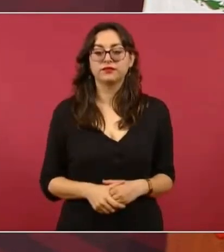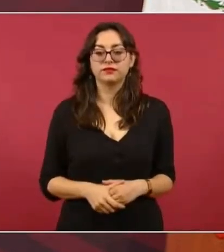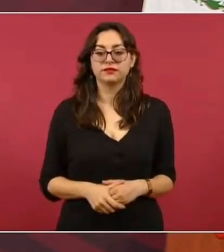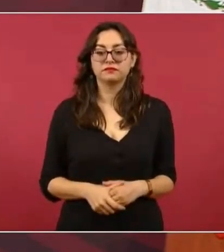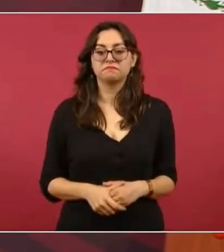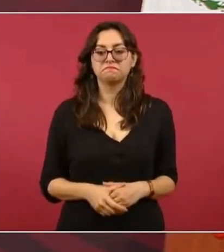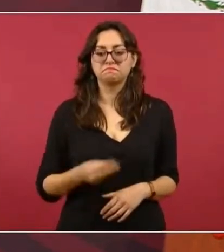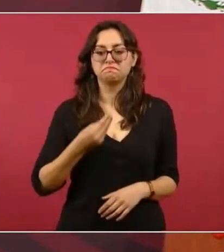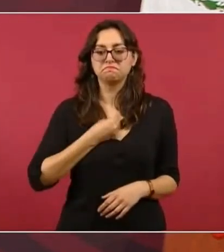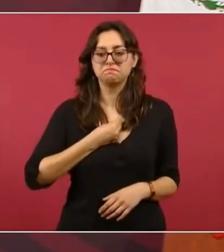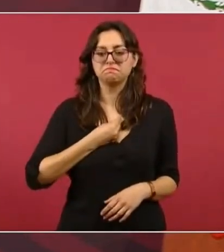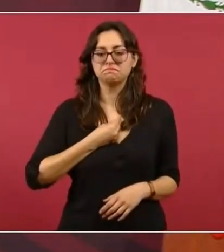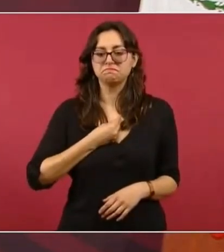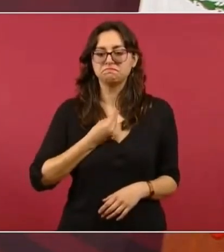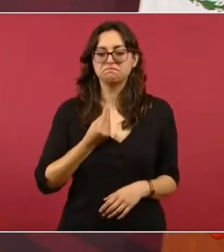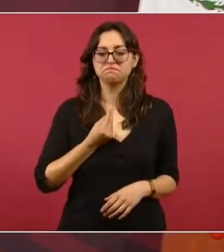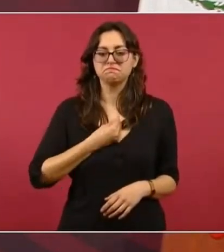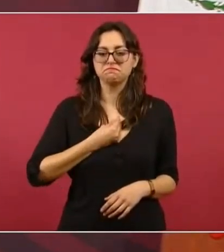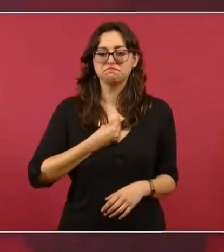resistiendo,